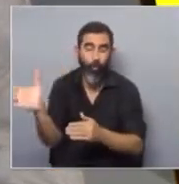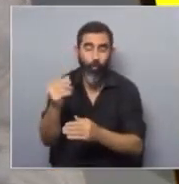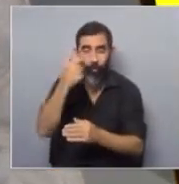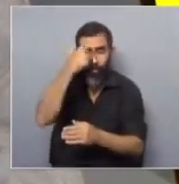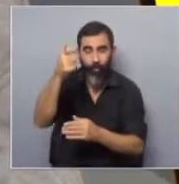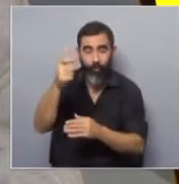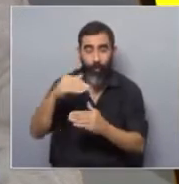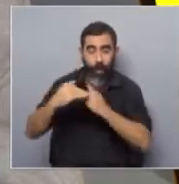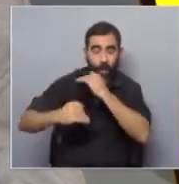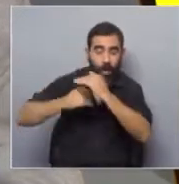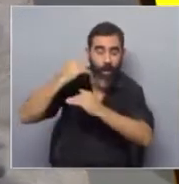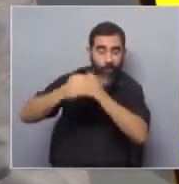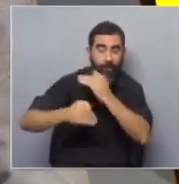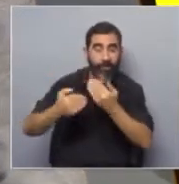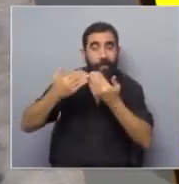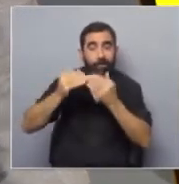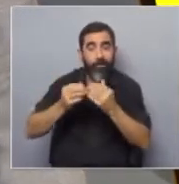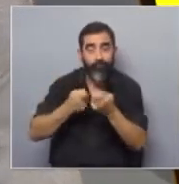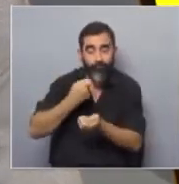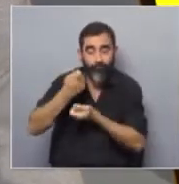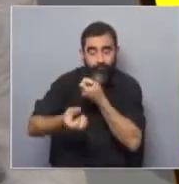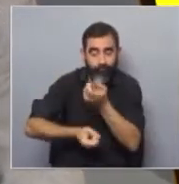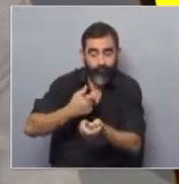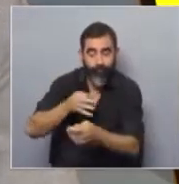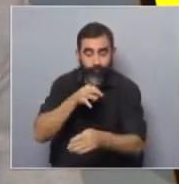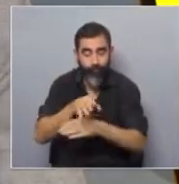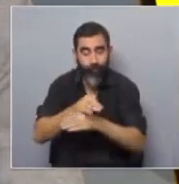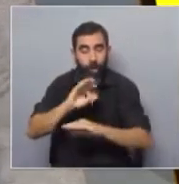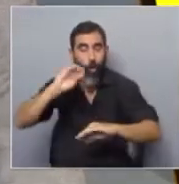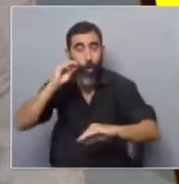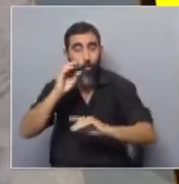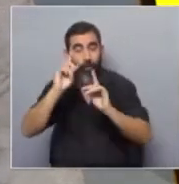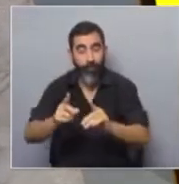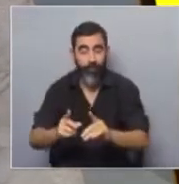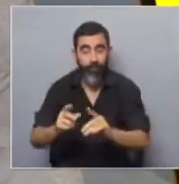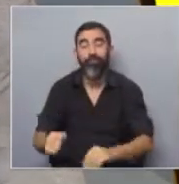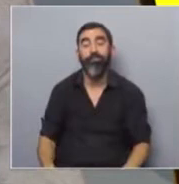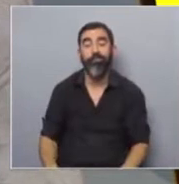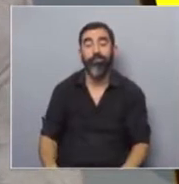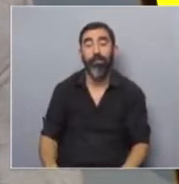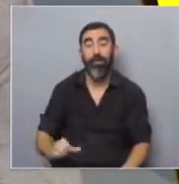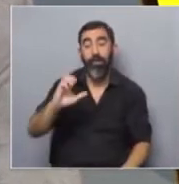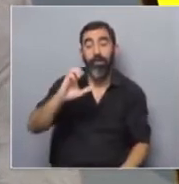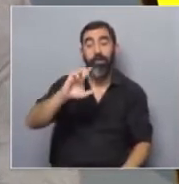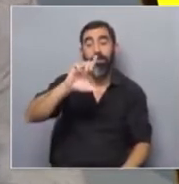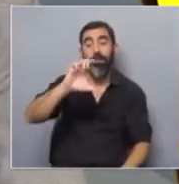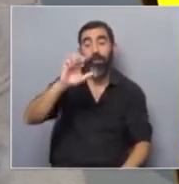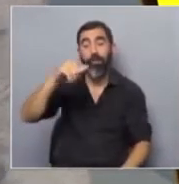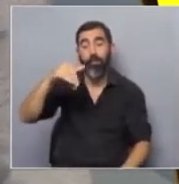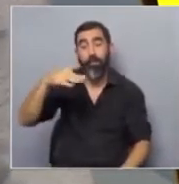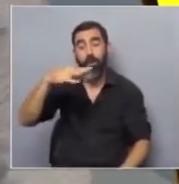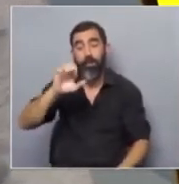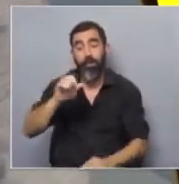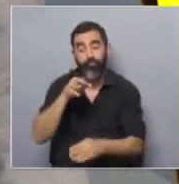cuando su carrera avanza, comienzan a capacitar a quienes vienen detrás. Y Clemente Estable